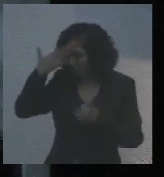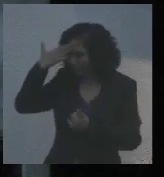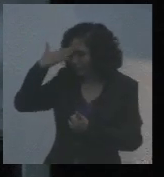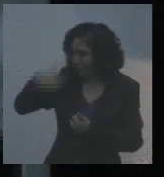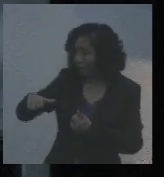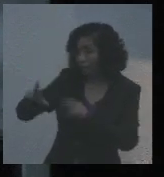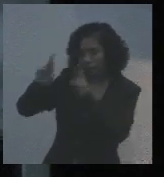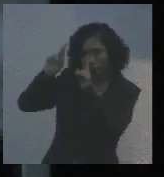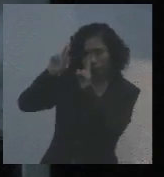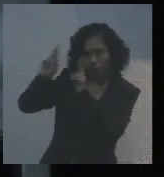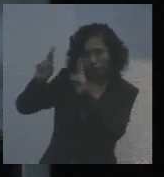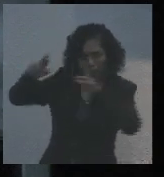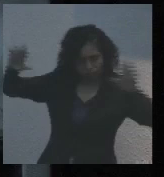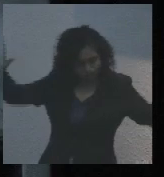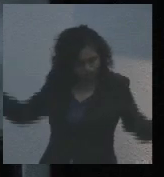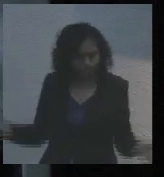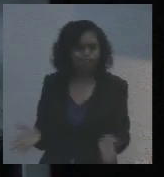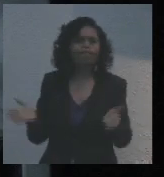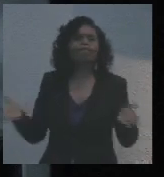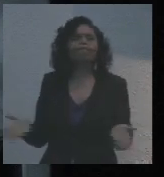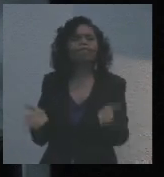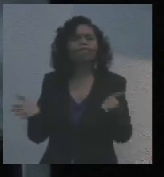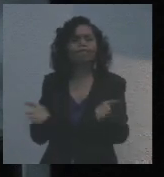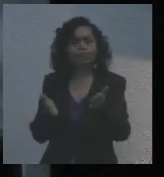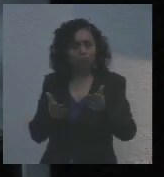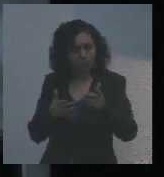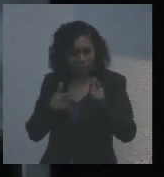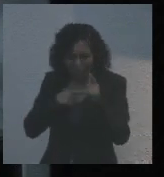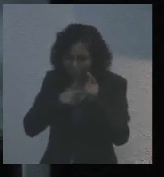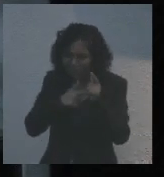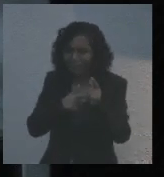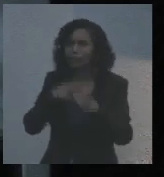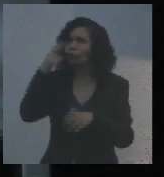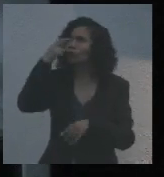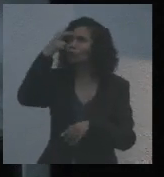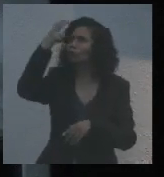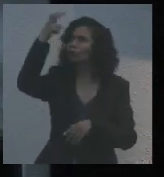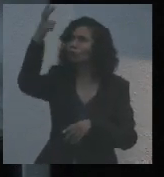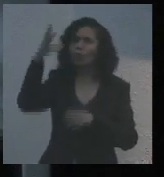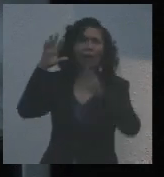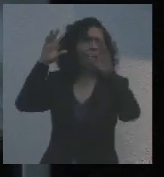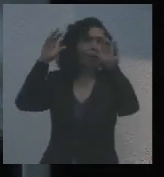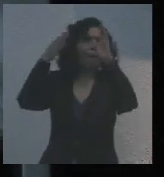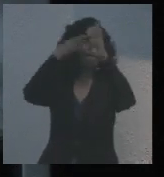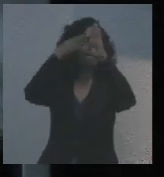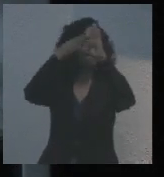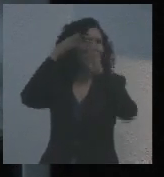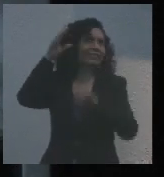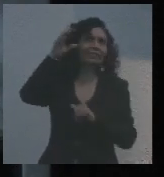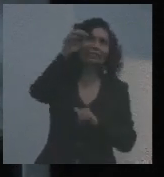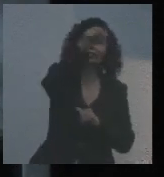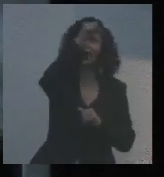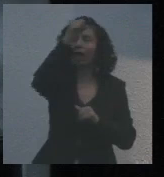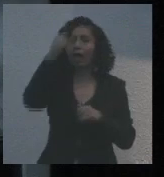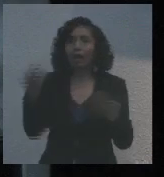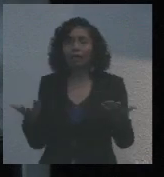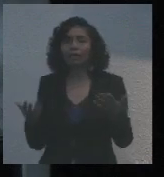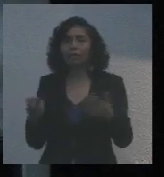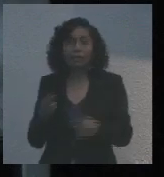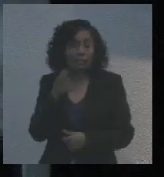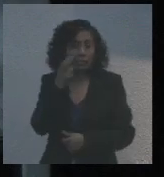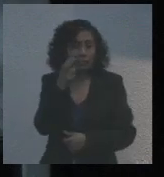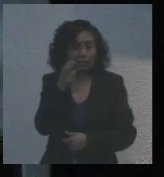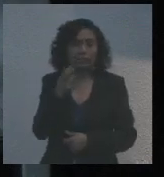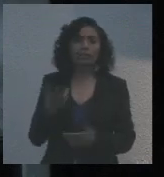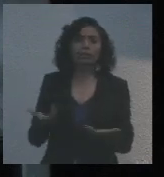admiran a seguir tus pasos a perseguir tus sueños a lograr sus metas alcanzar sus máximos